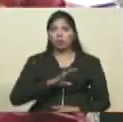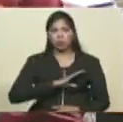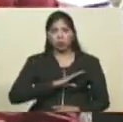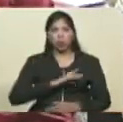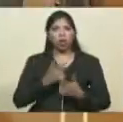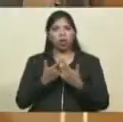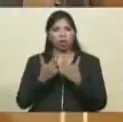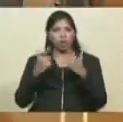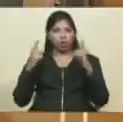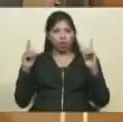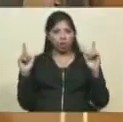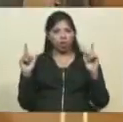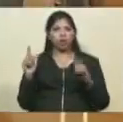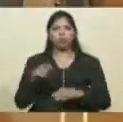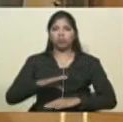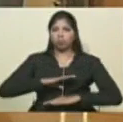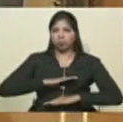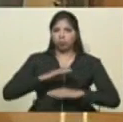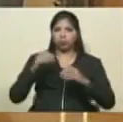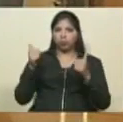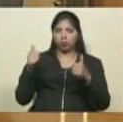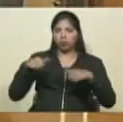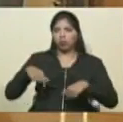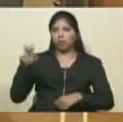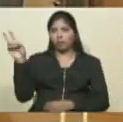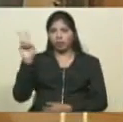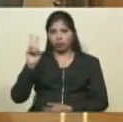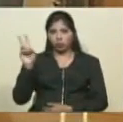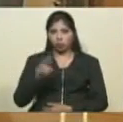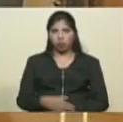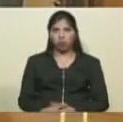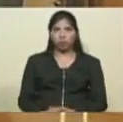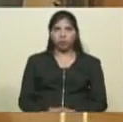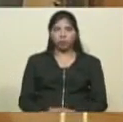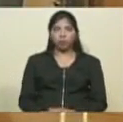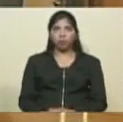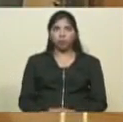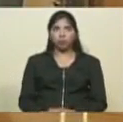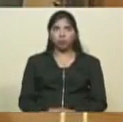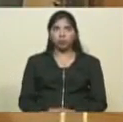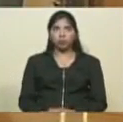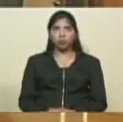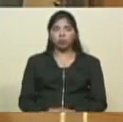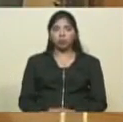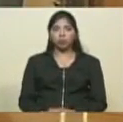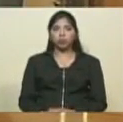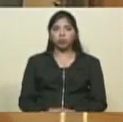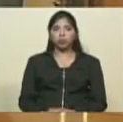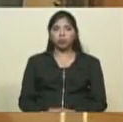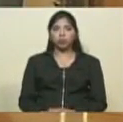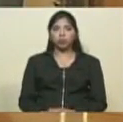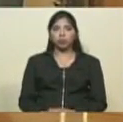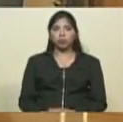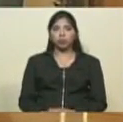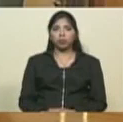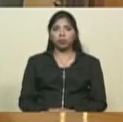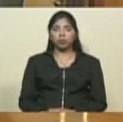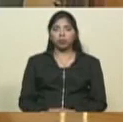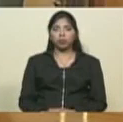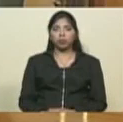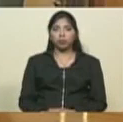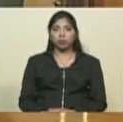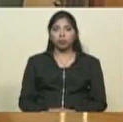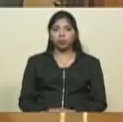libertades absolutas en la República Bolivariana de Venezuela, tal como se desprende de la convocatoria al